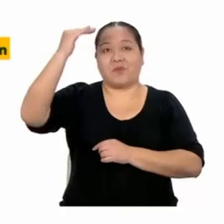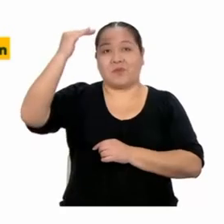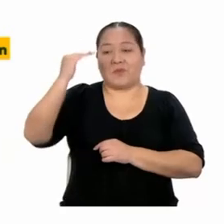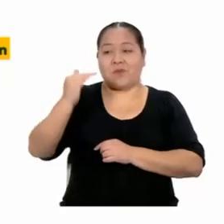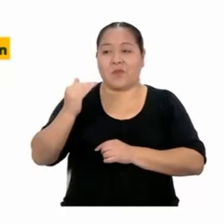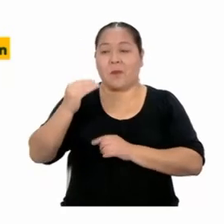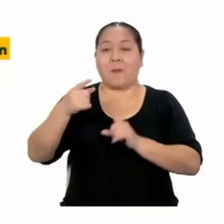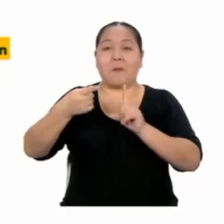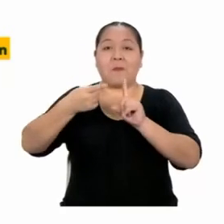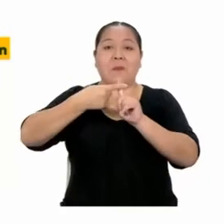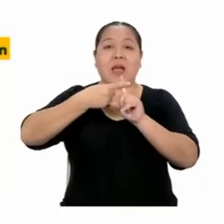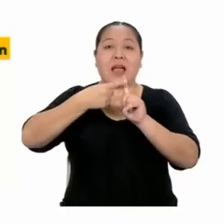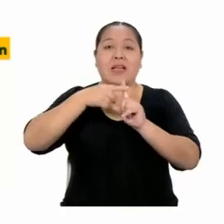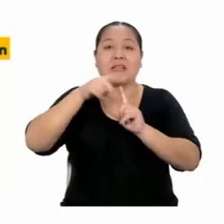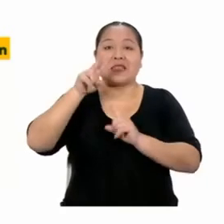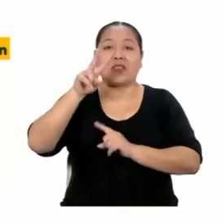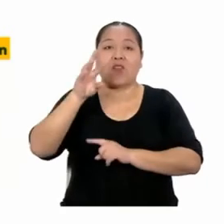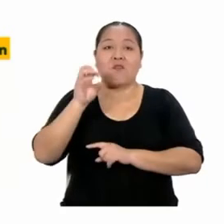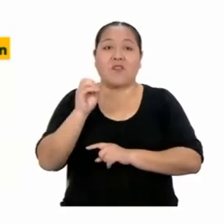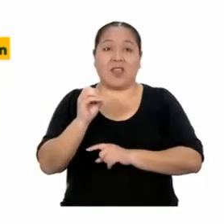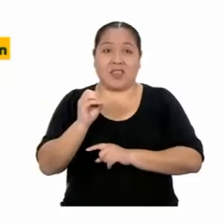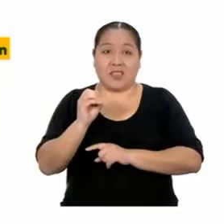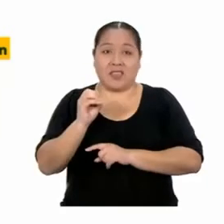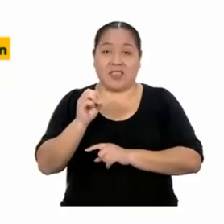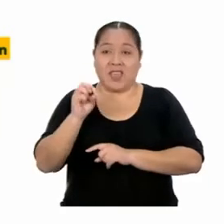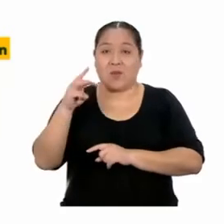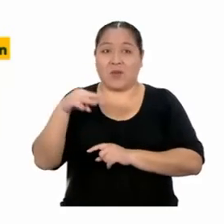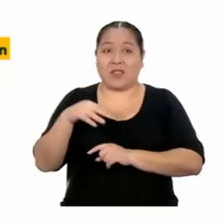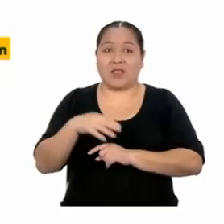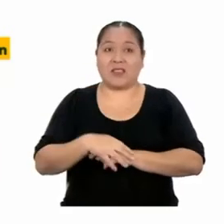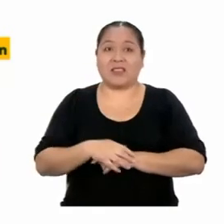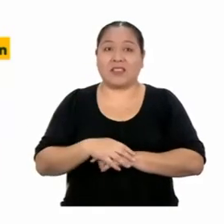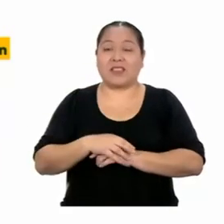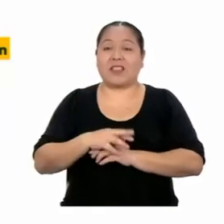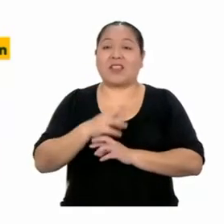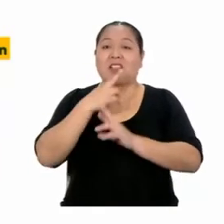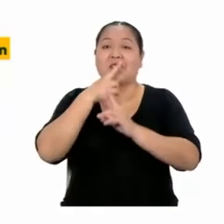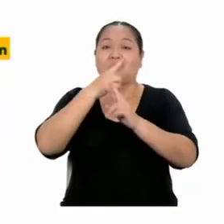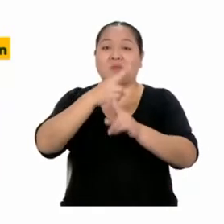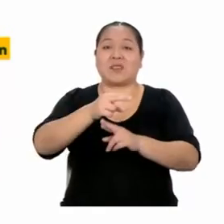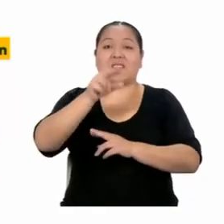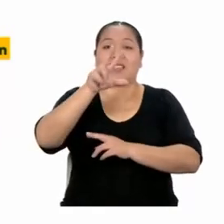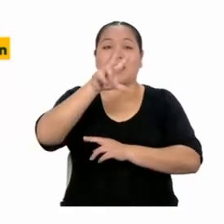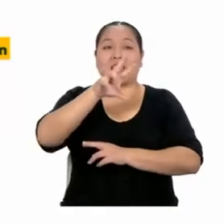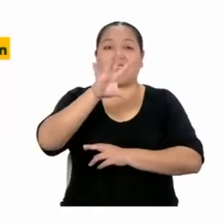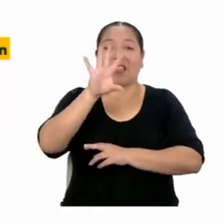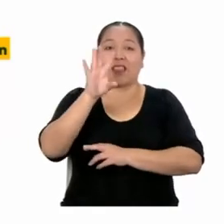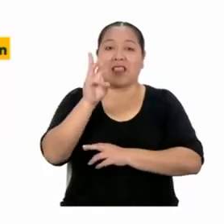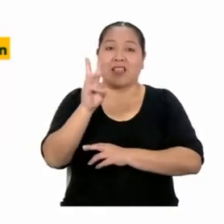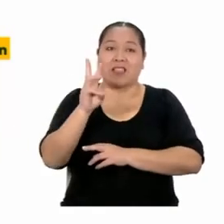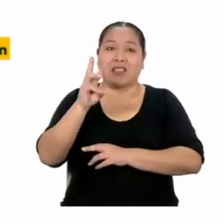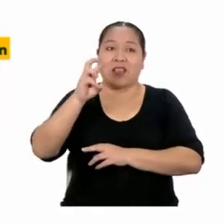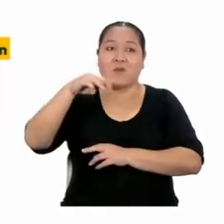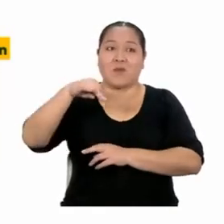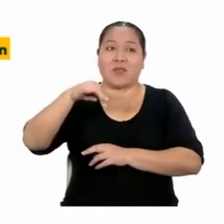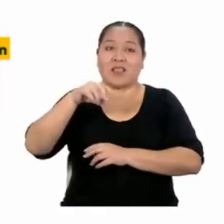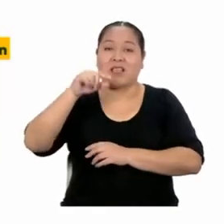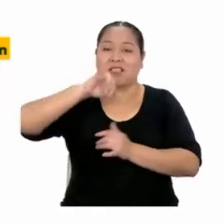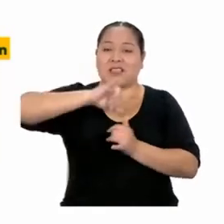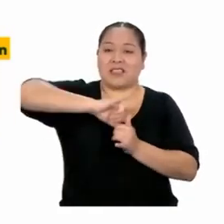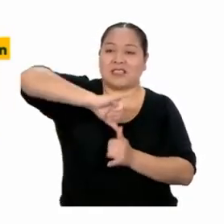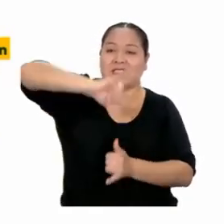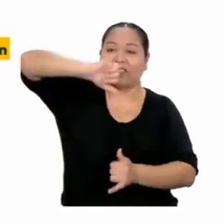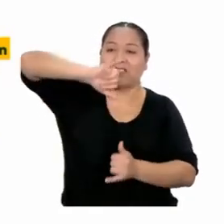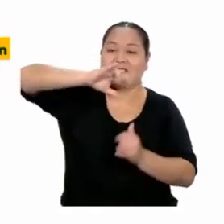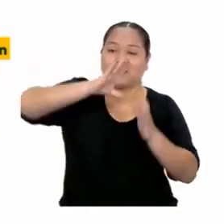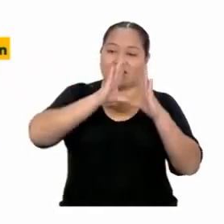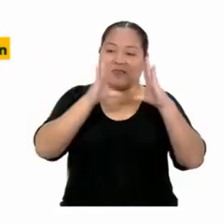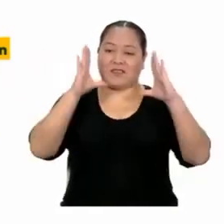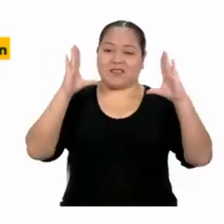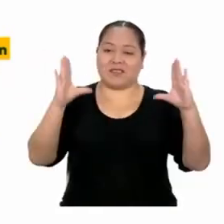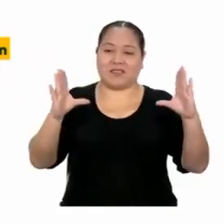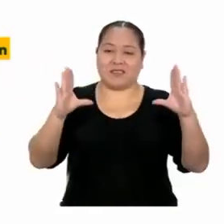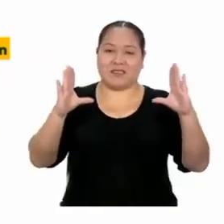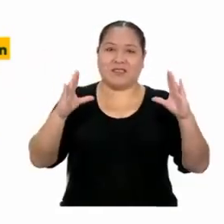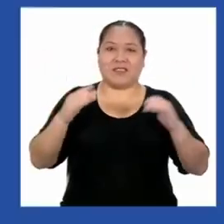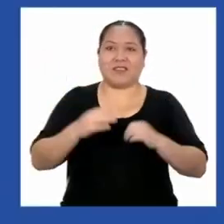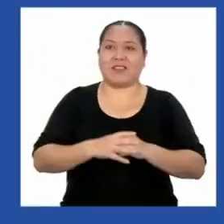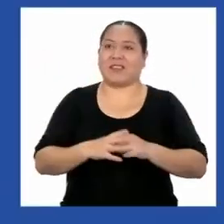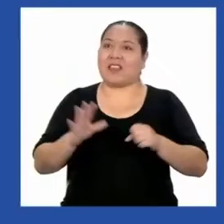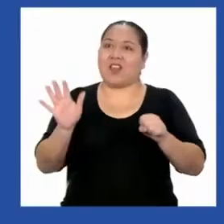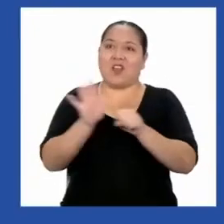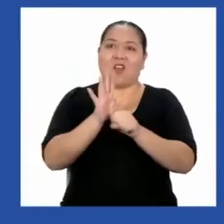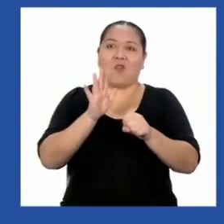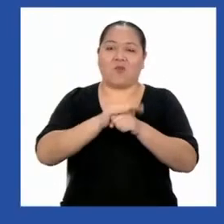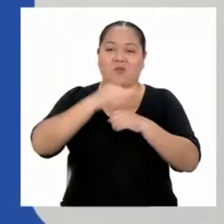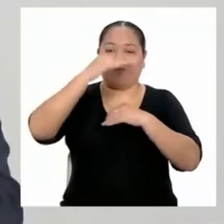otro lado, nos daría como resultado 36 metros. Ese es el ancho del rectángulo más grande, o sea, del terreno